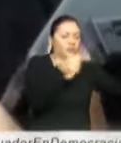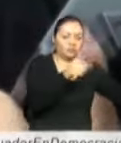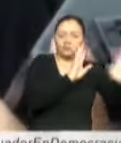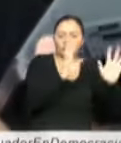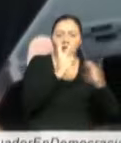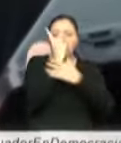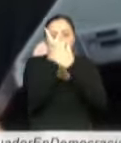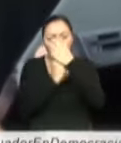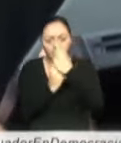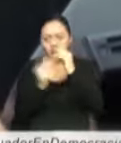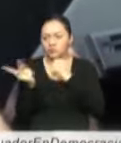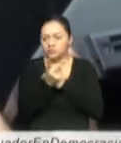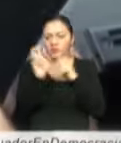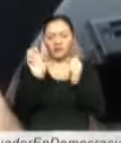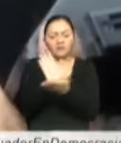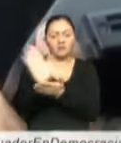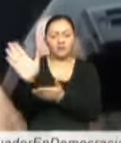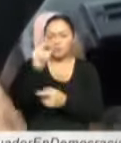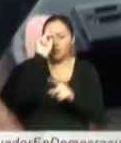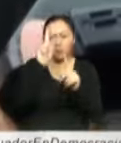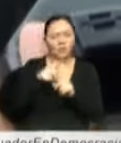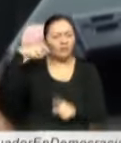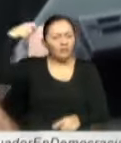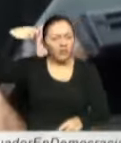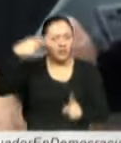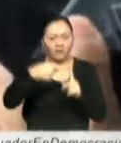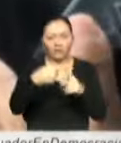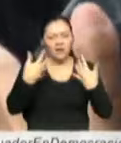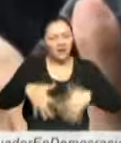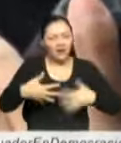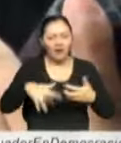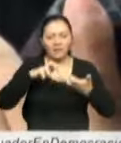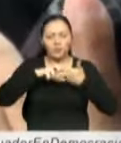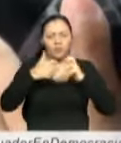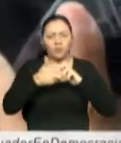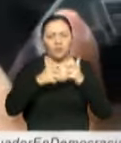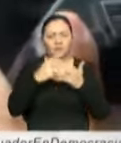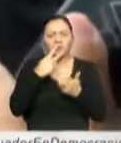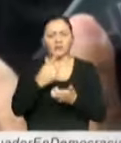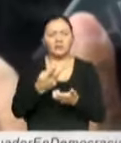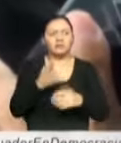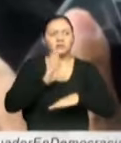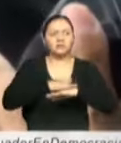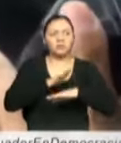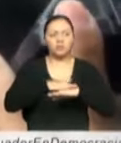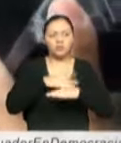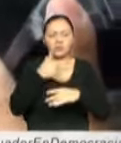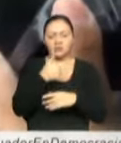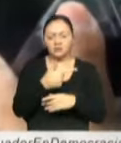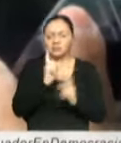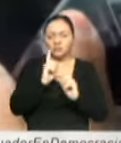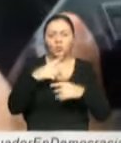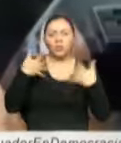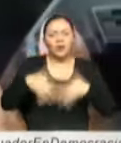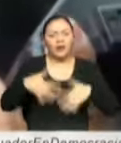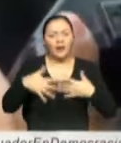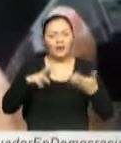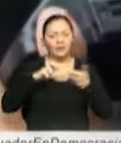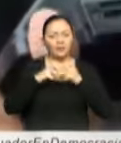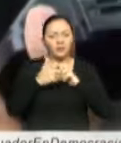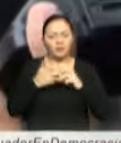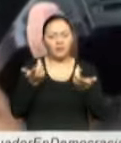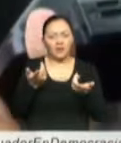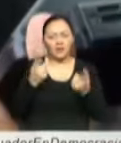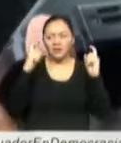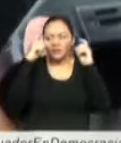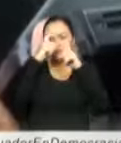las agresiones. Ese video es tan grave que los involucrados dicen que es forjado. No, lo que pasa es que es tan grave que es difícil